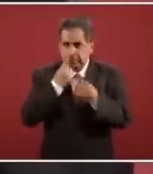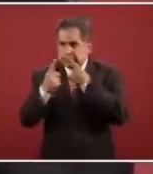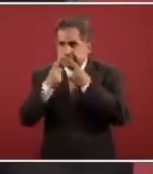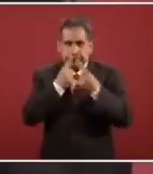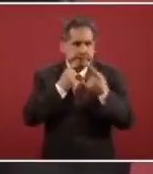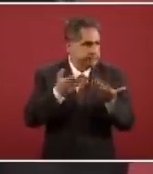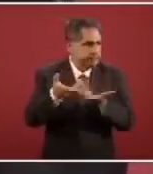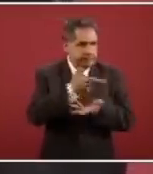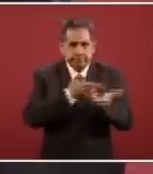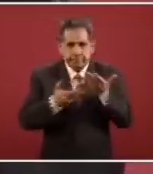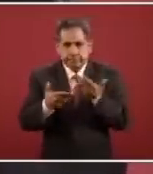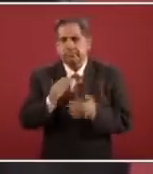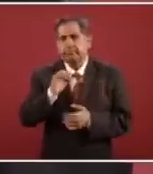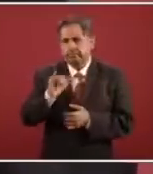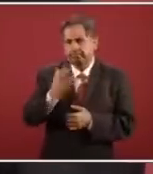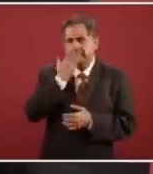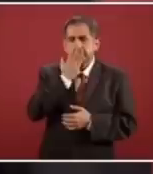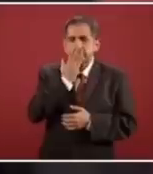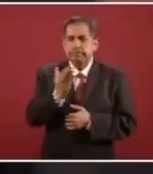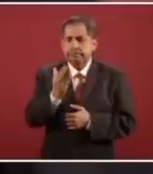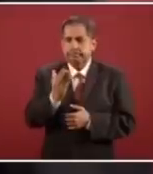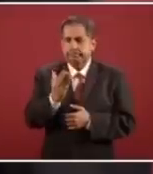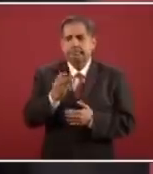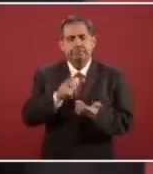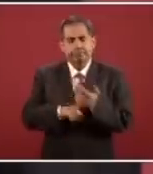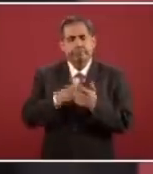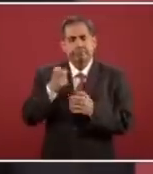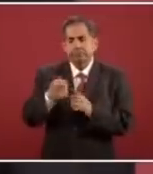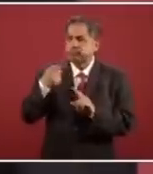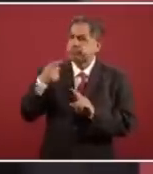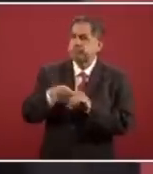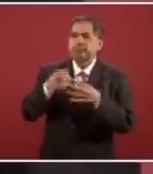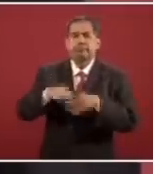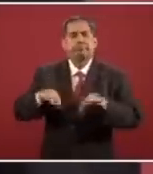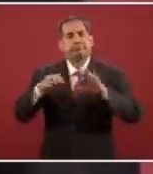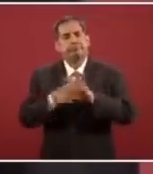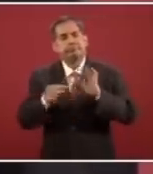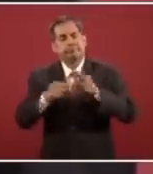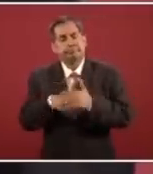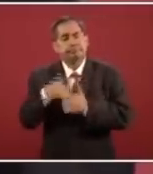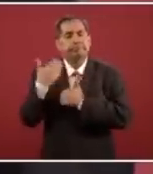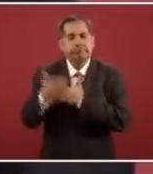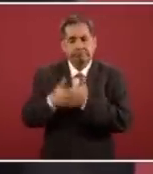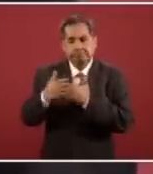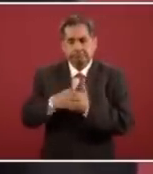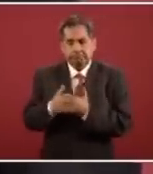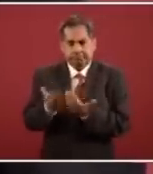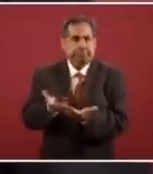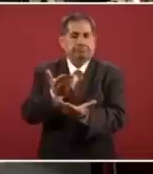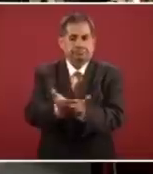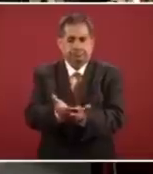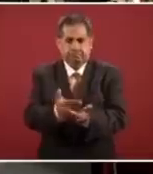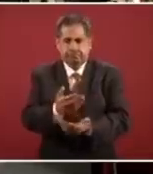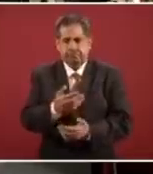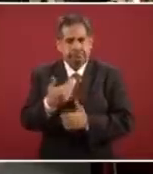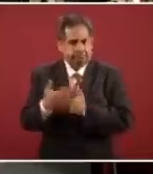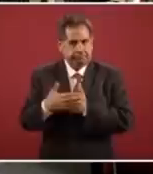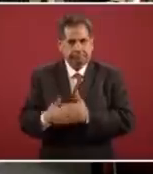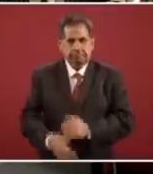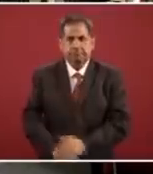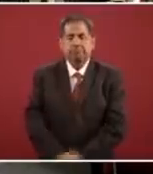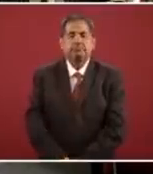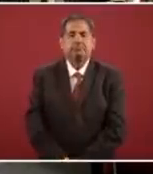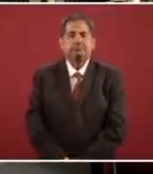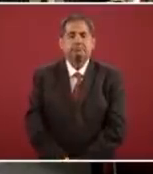y ya pronto se va a tener una propuesta.